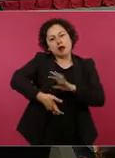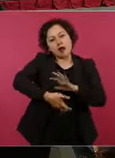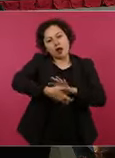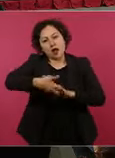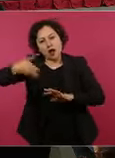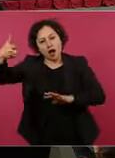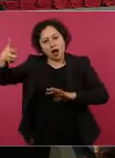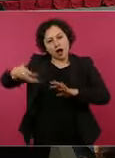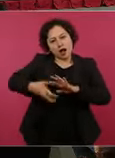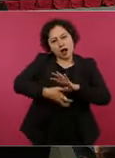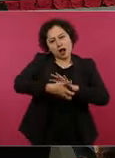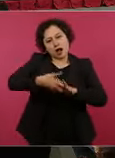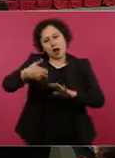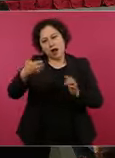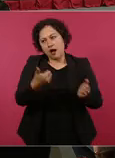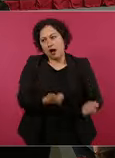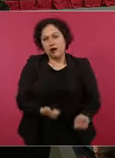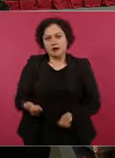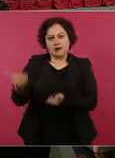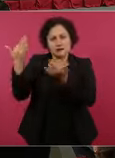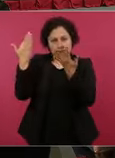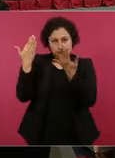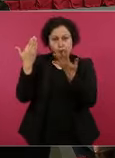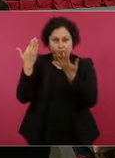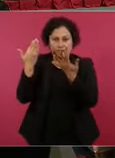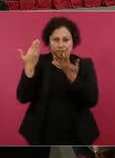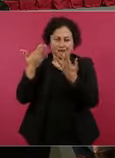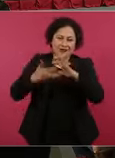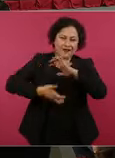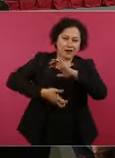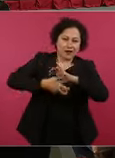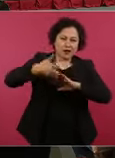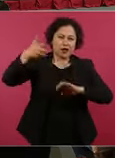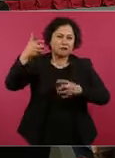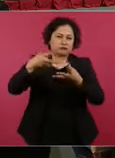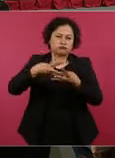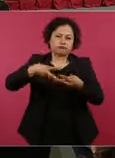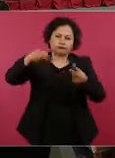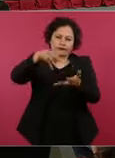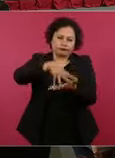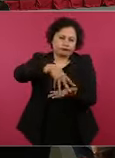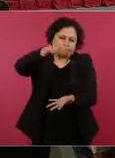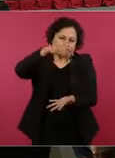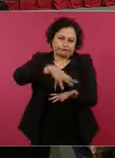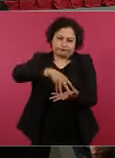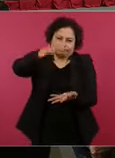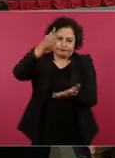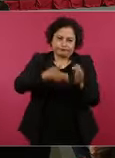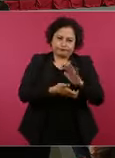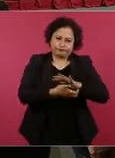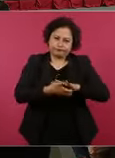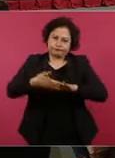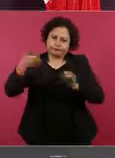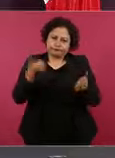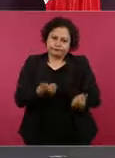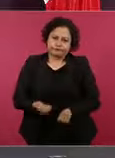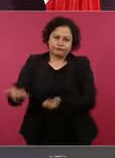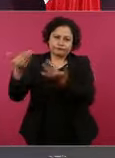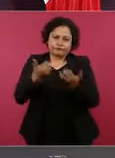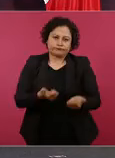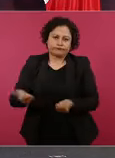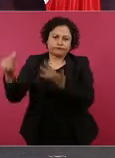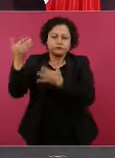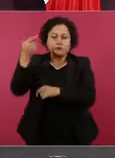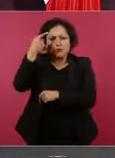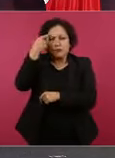tienen un puerto y se llevan la grava para construir calles y carreteras en